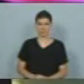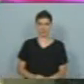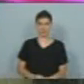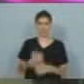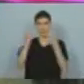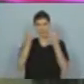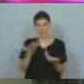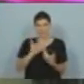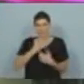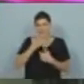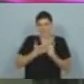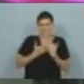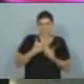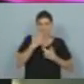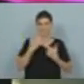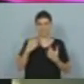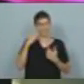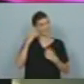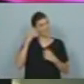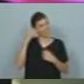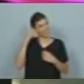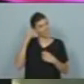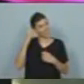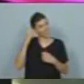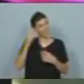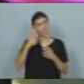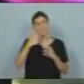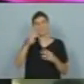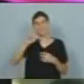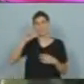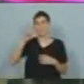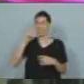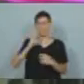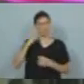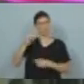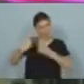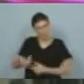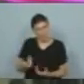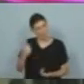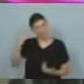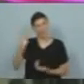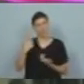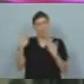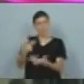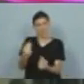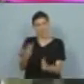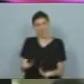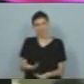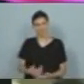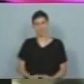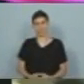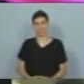¿eh? Bueno. Tenía ganas de meterse un salchichón. Sí, ¿qué te acabo de decir, idiota? ¿Qué te acabo de decir?